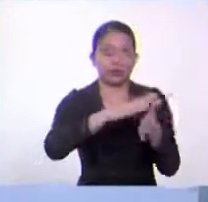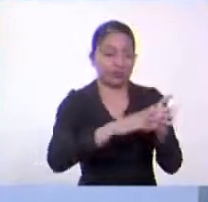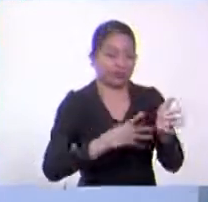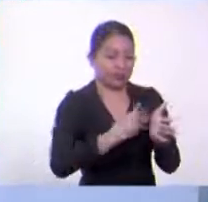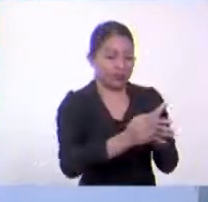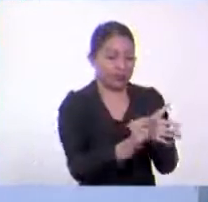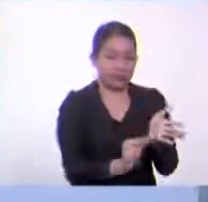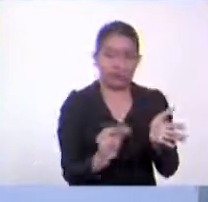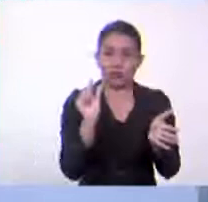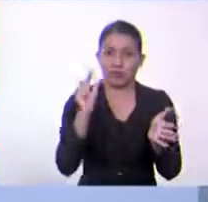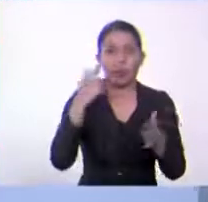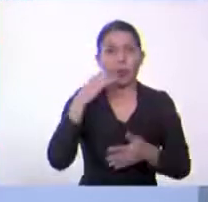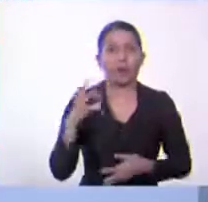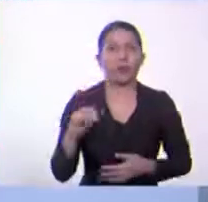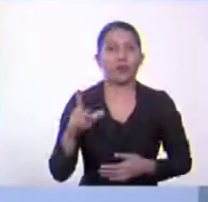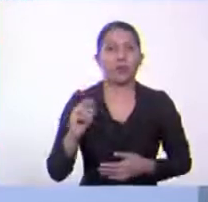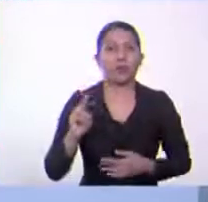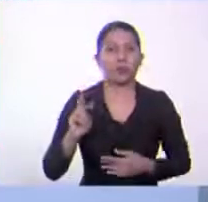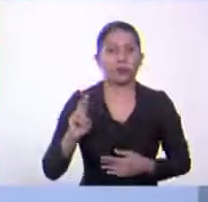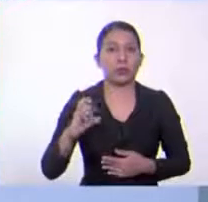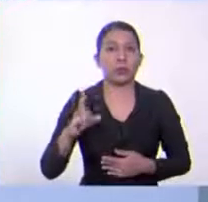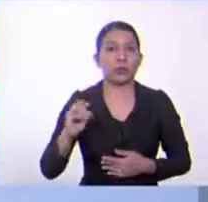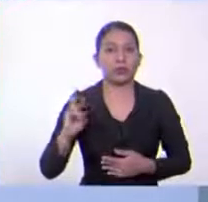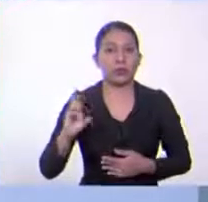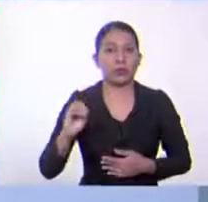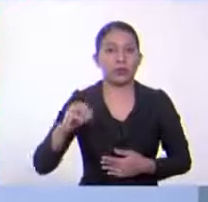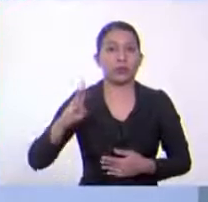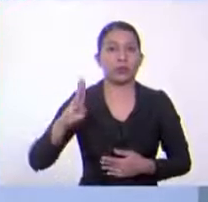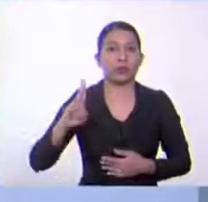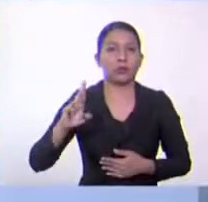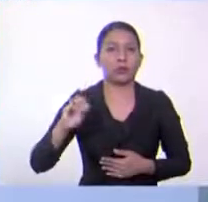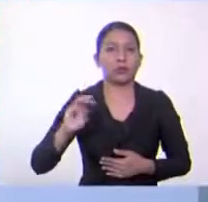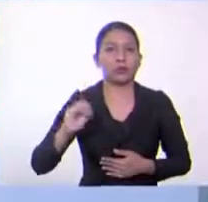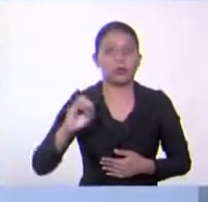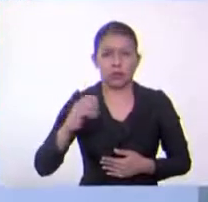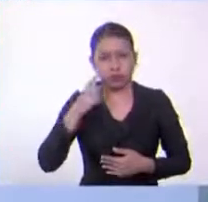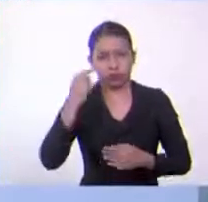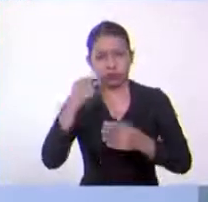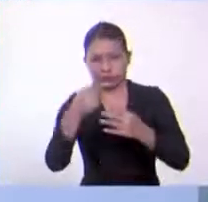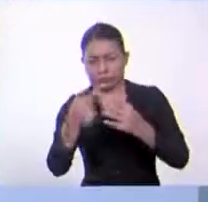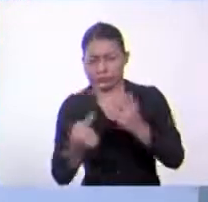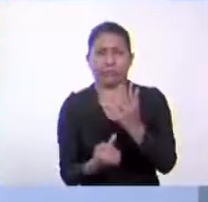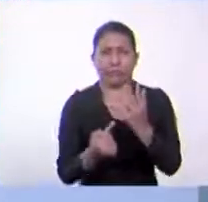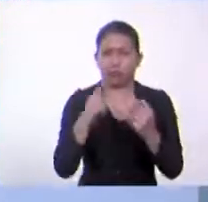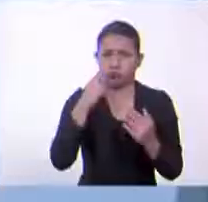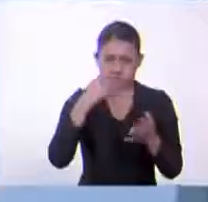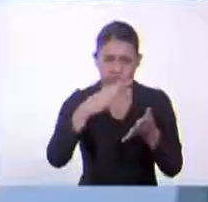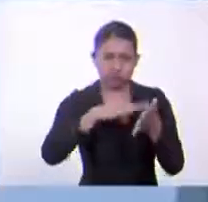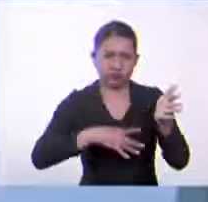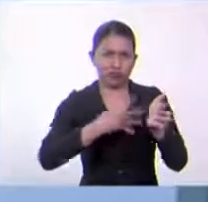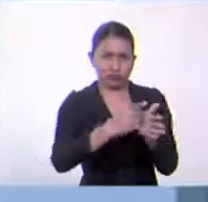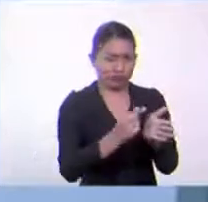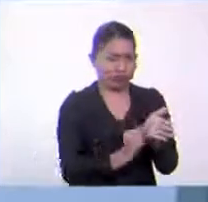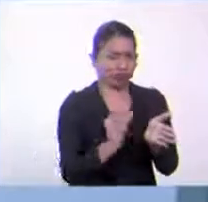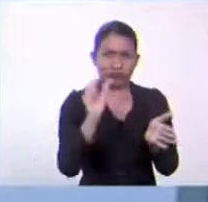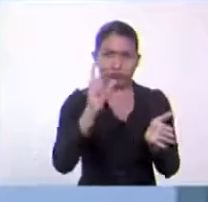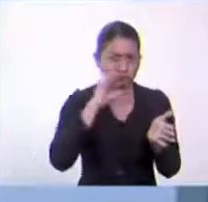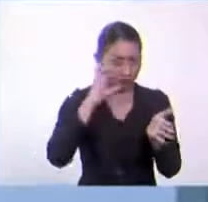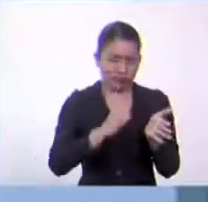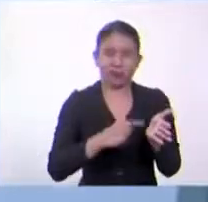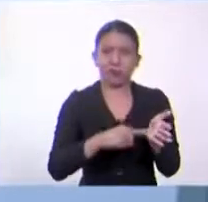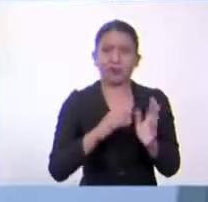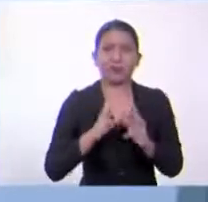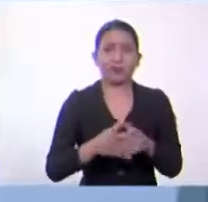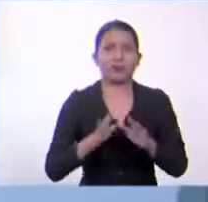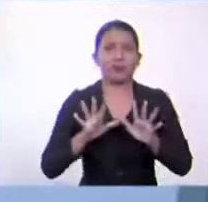ser flúor, cloro, bromo y así. Puedes verificarlo en tu tabla periódica. Por tanto,